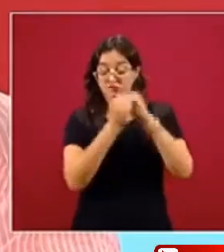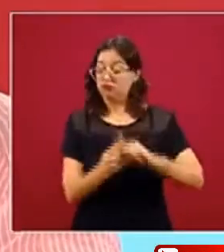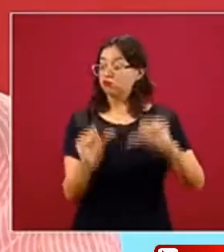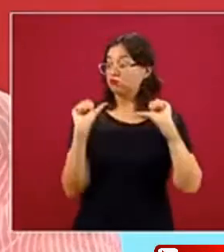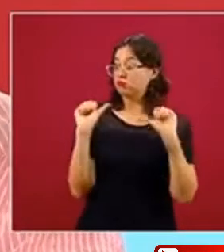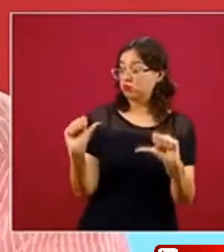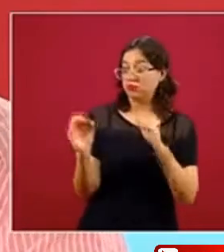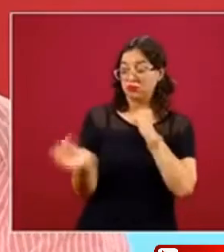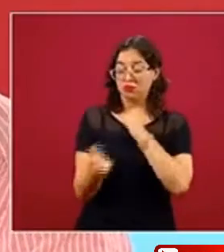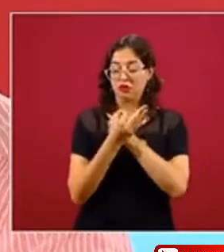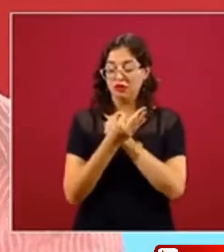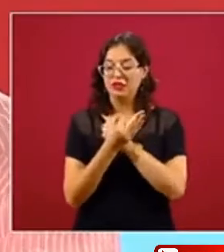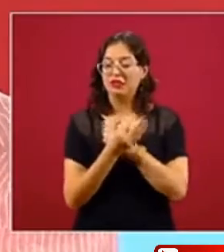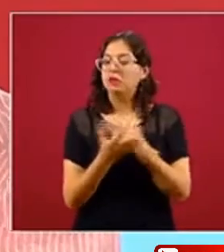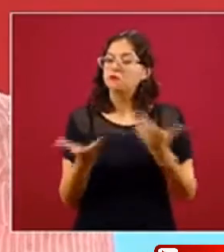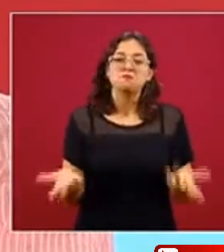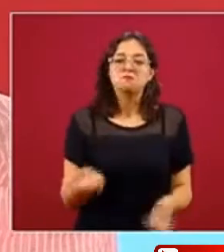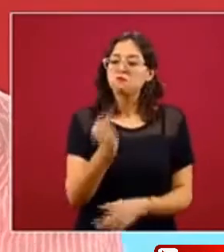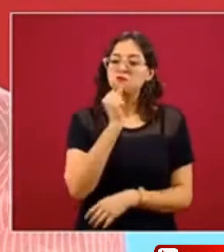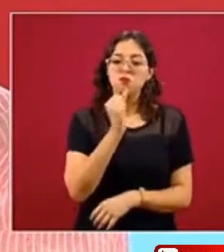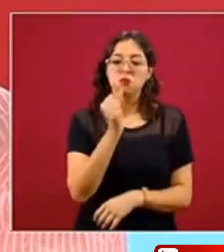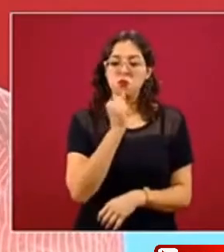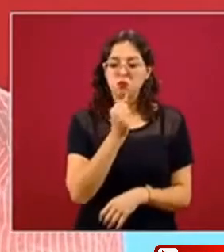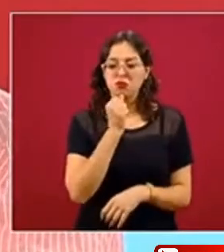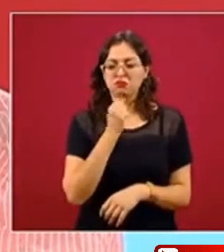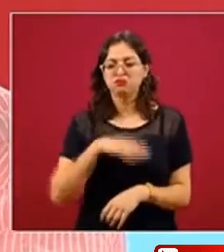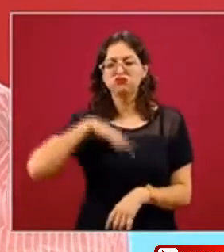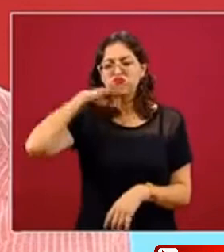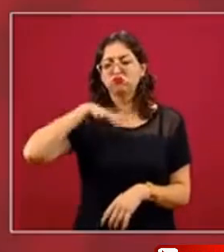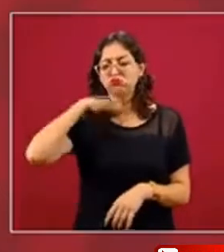protegido. No se sabe. Entonces no hay que confiarse,